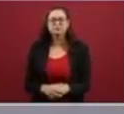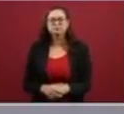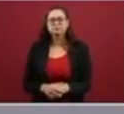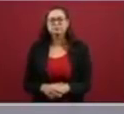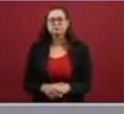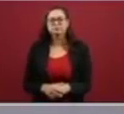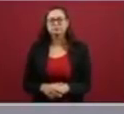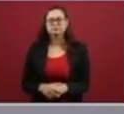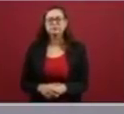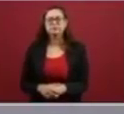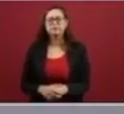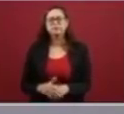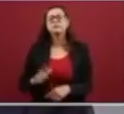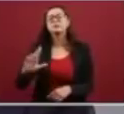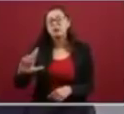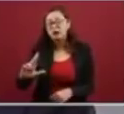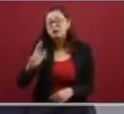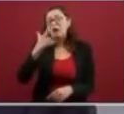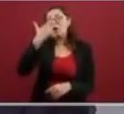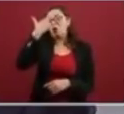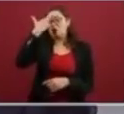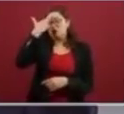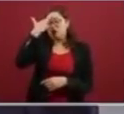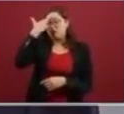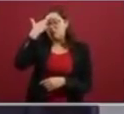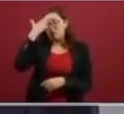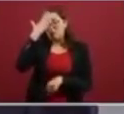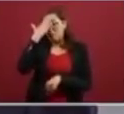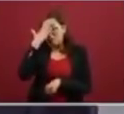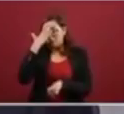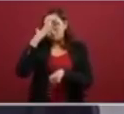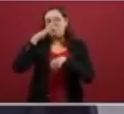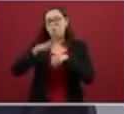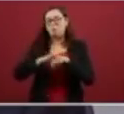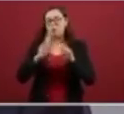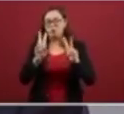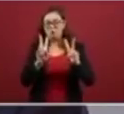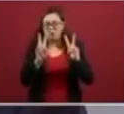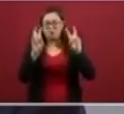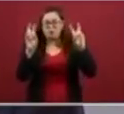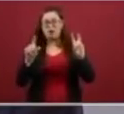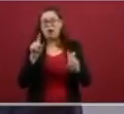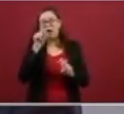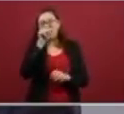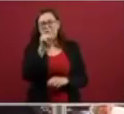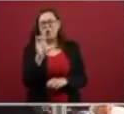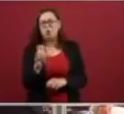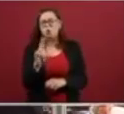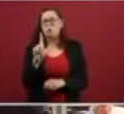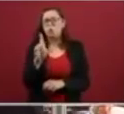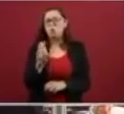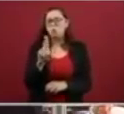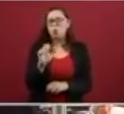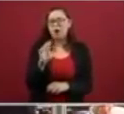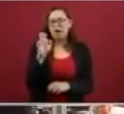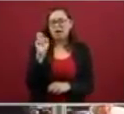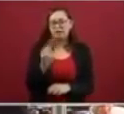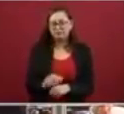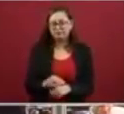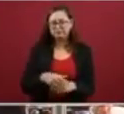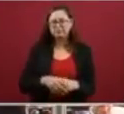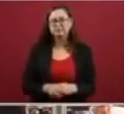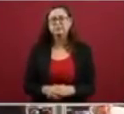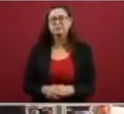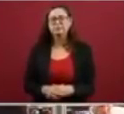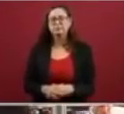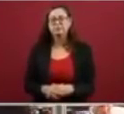Recordemos el texto del Memorial de Culhuacán: en tanto